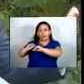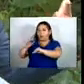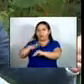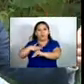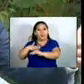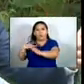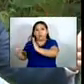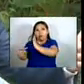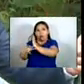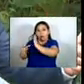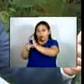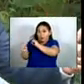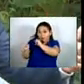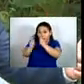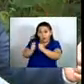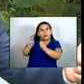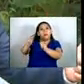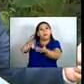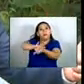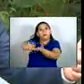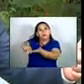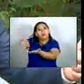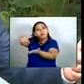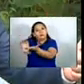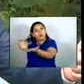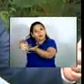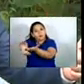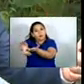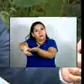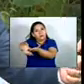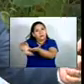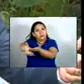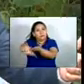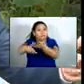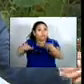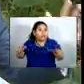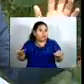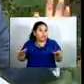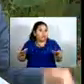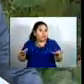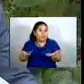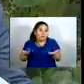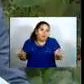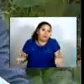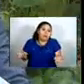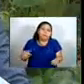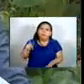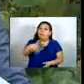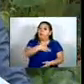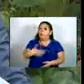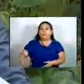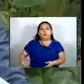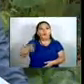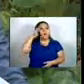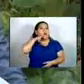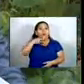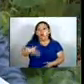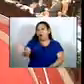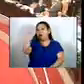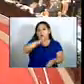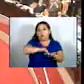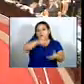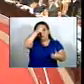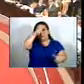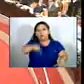técnica para la asignación de fondos existe, lo que va a pasar es que el presidente lo va a volver a vetar, pues es lo previsible.